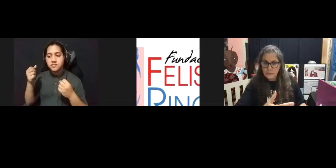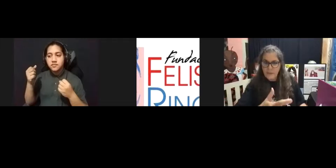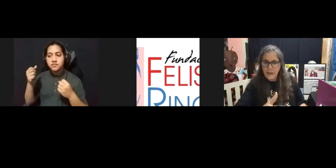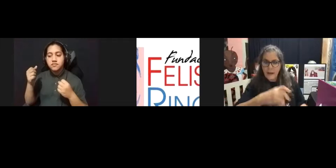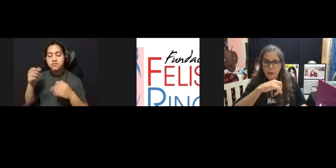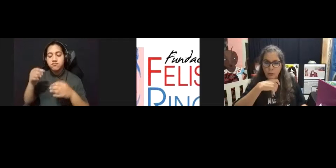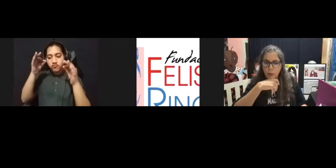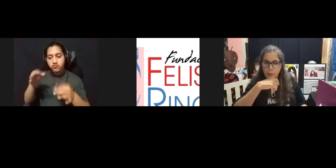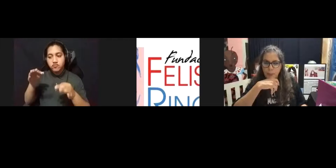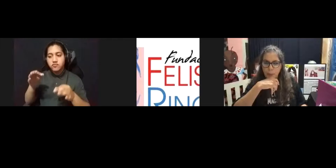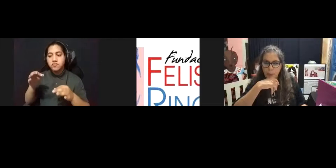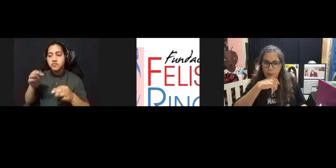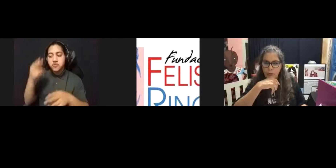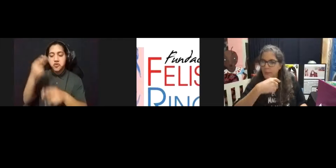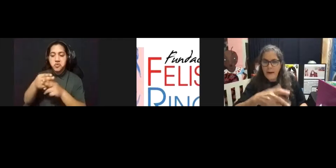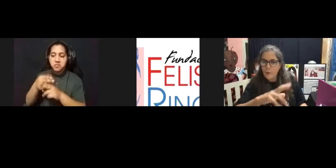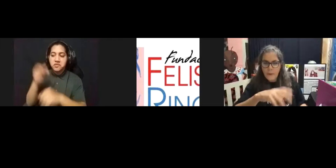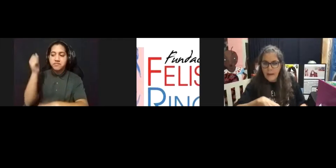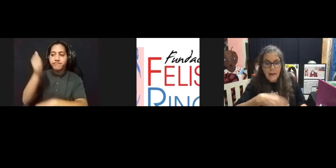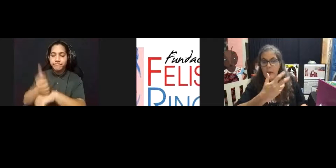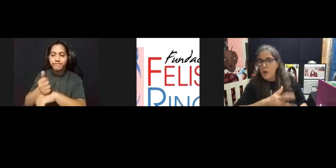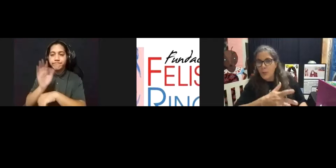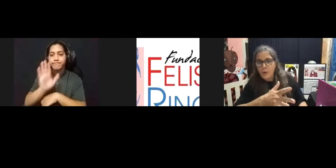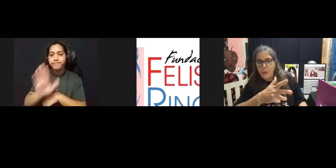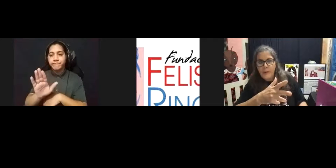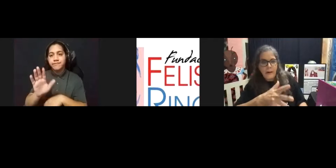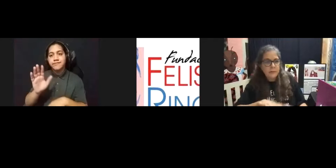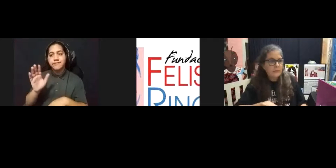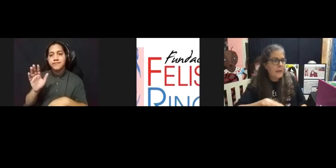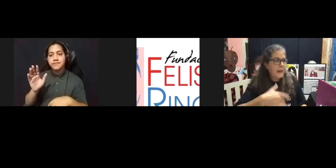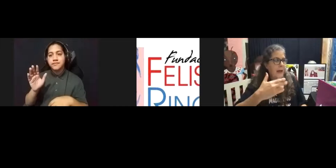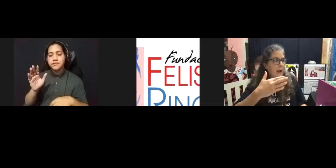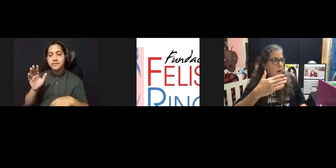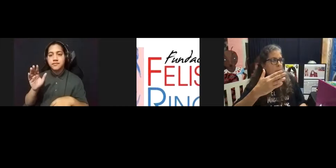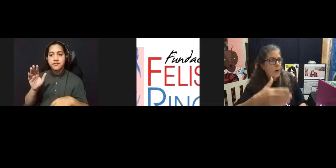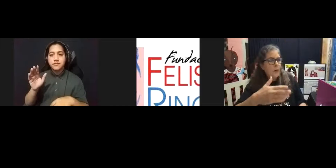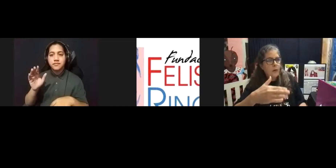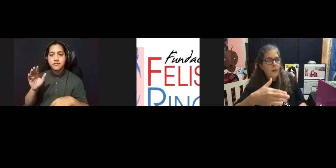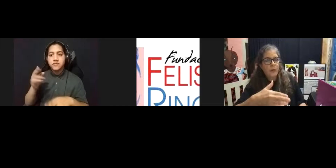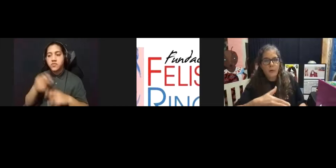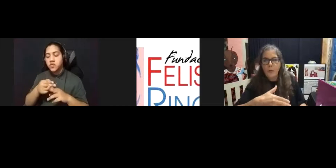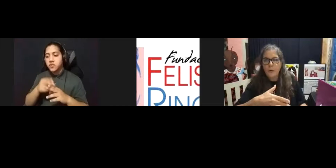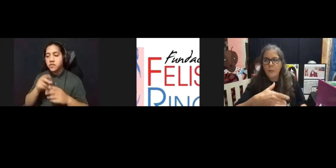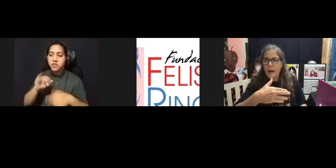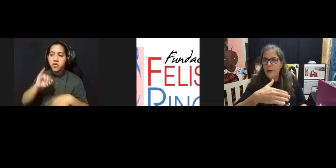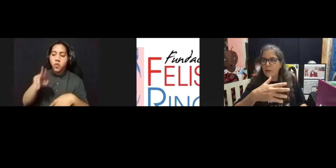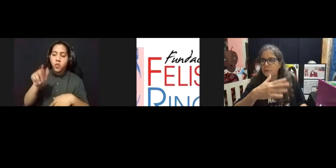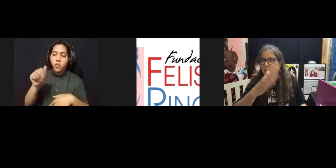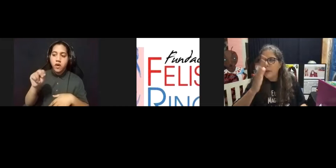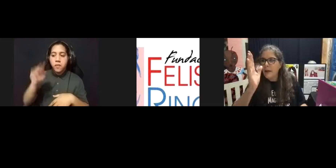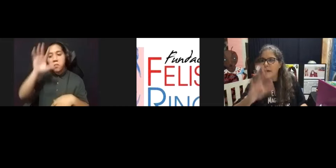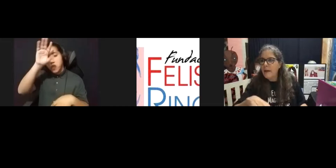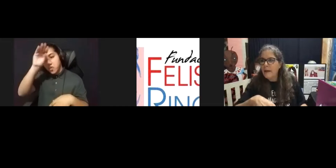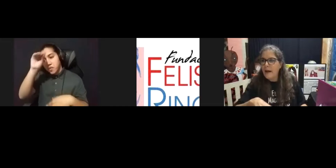decidieron bautizarla con un nombre propio para nombrarla, como nombraron a Juan Bobo, como